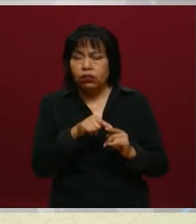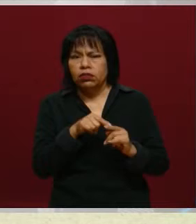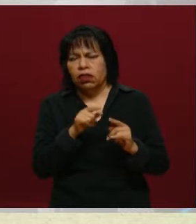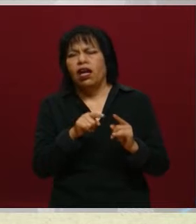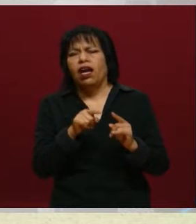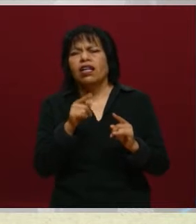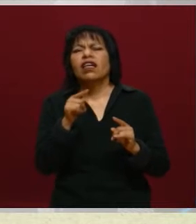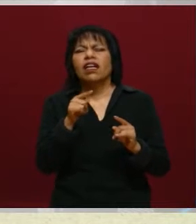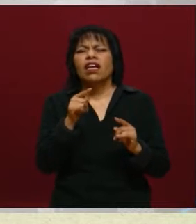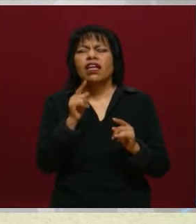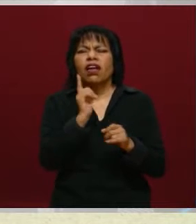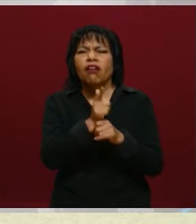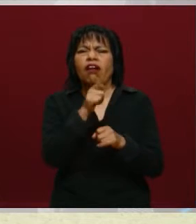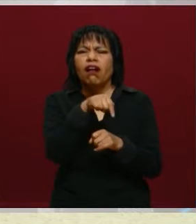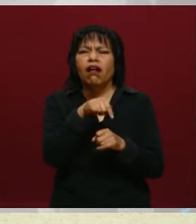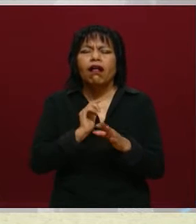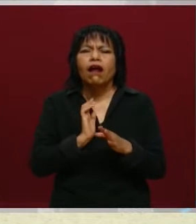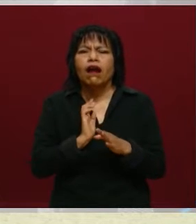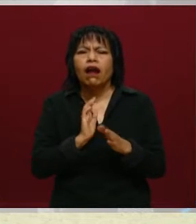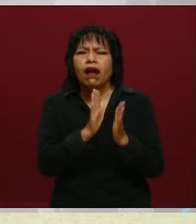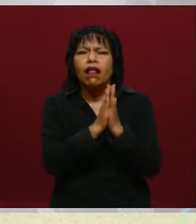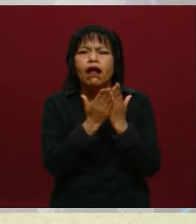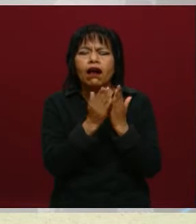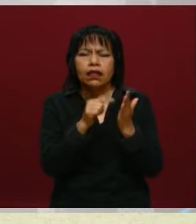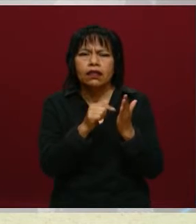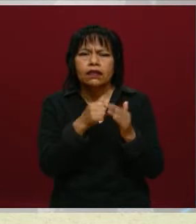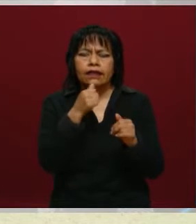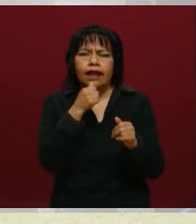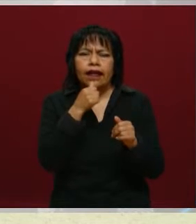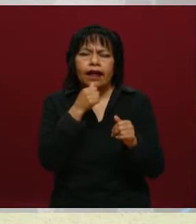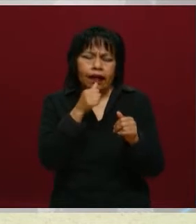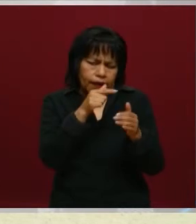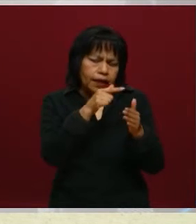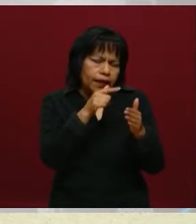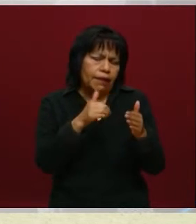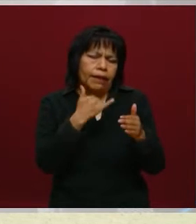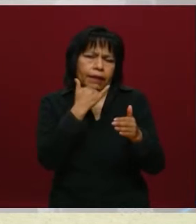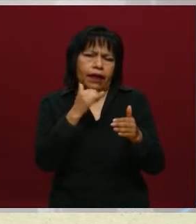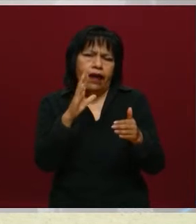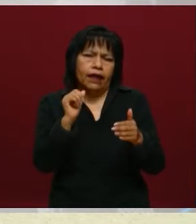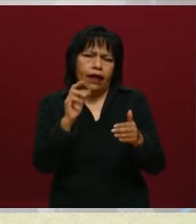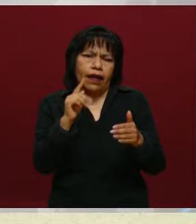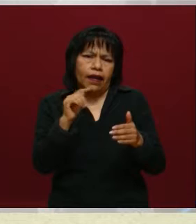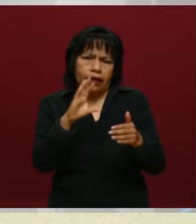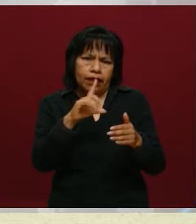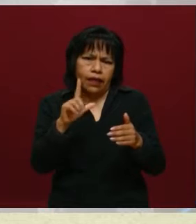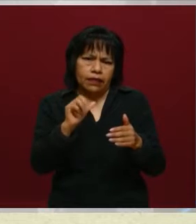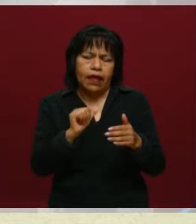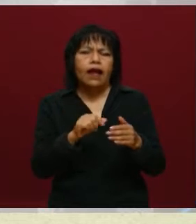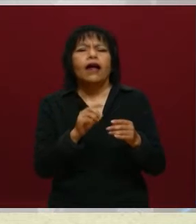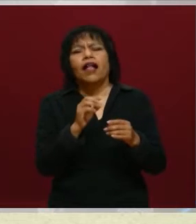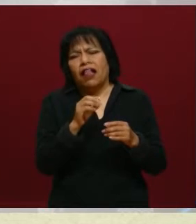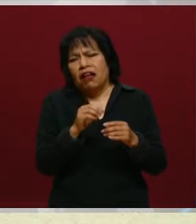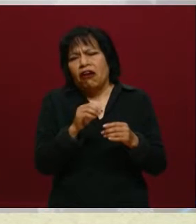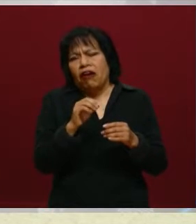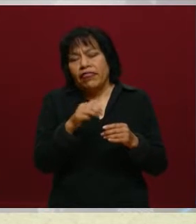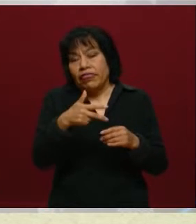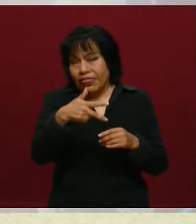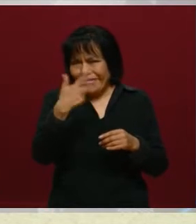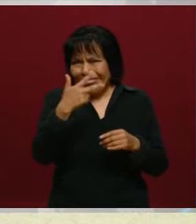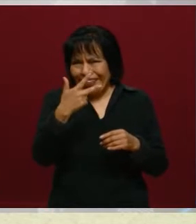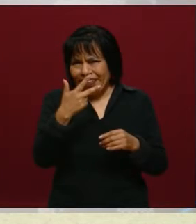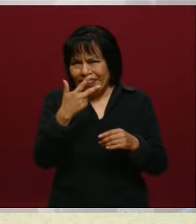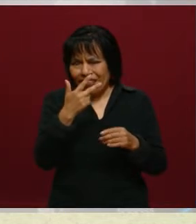que vamos a encontrar en esta carta de cartilla conmemorativa son además de las 13